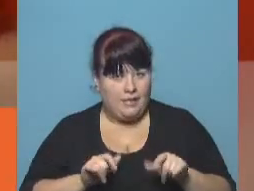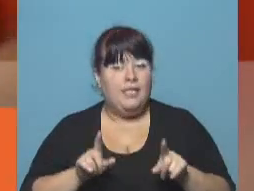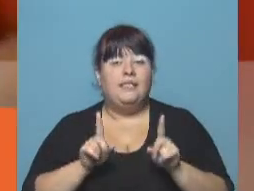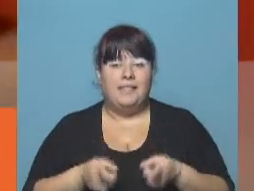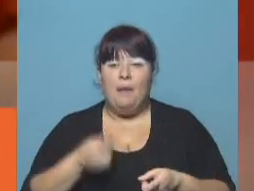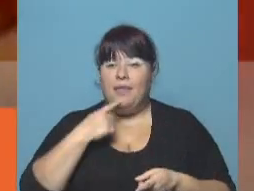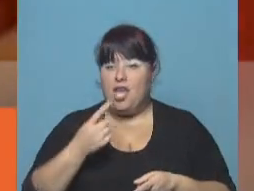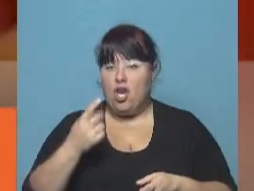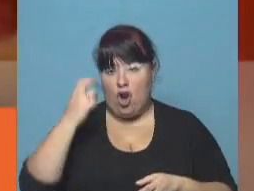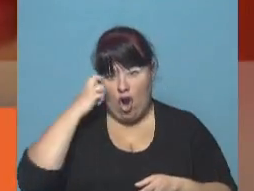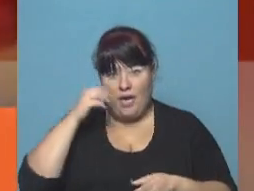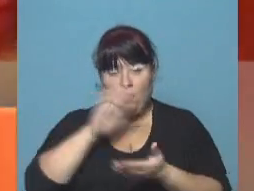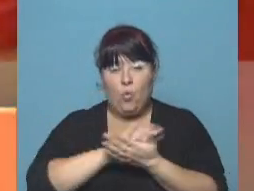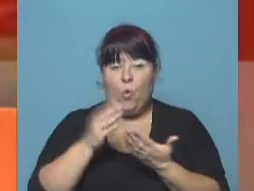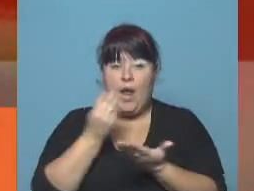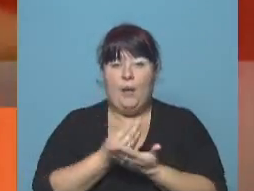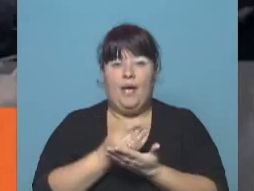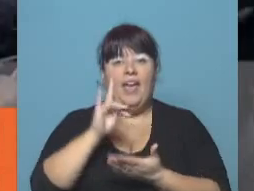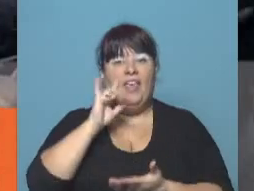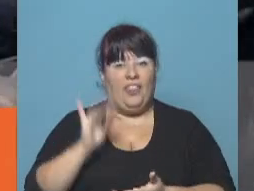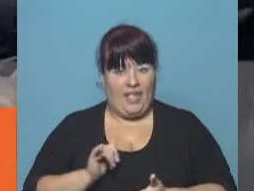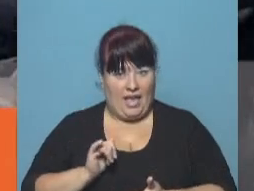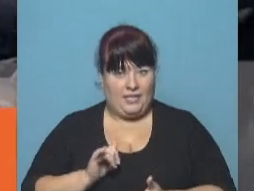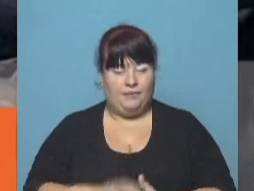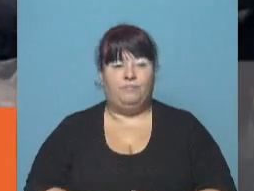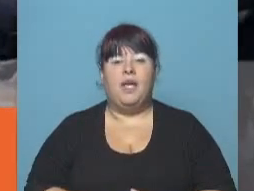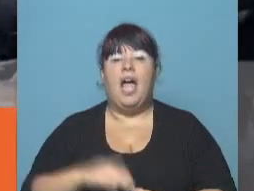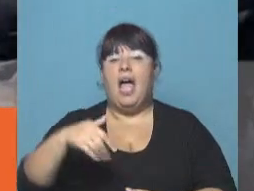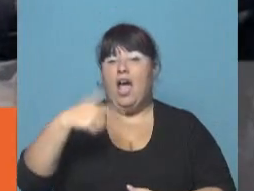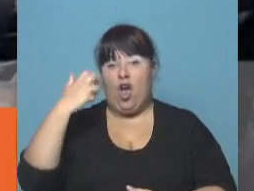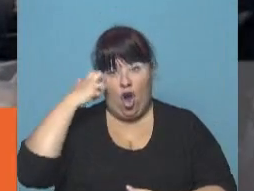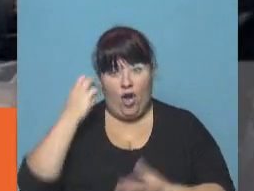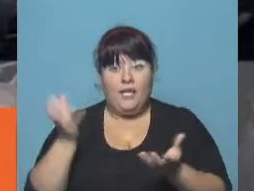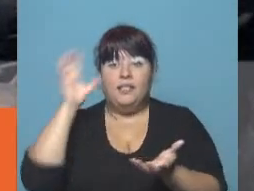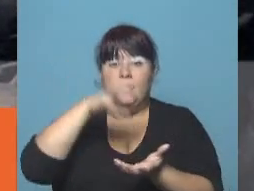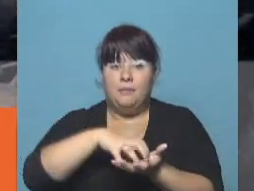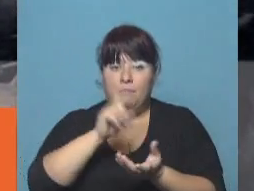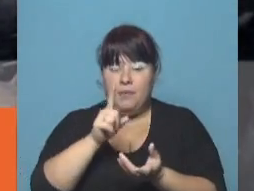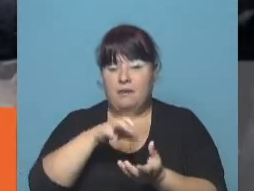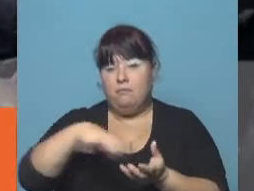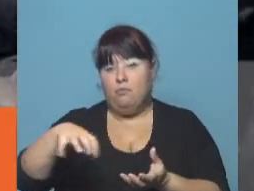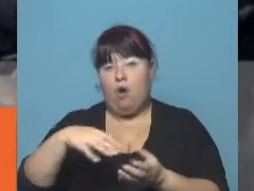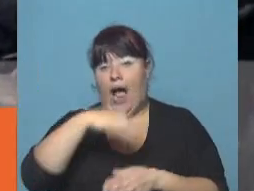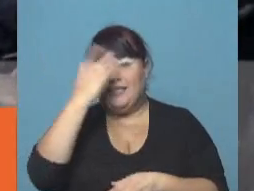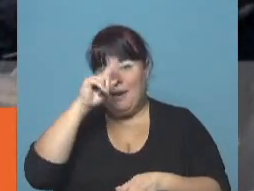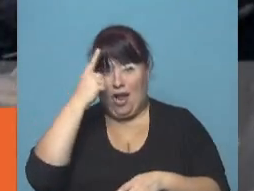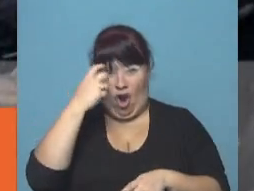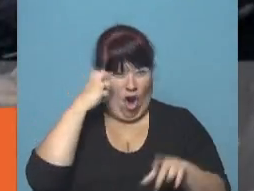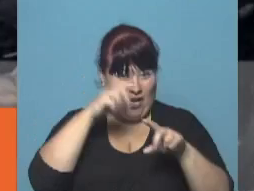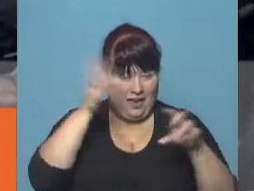aseguró la constituyente electa María Alejandra Díaz. Al pueblo venezolano. La asamblea se iba a instalar en el hemiciclo de la Asamblea